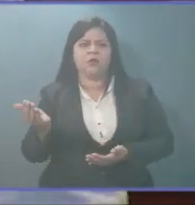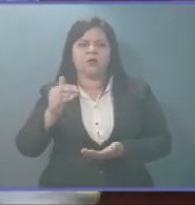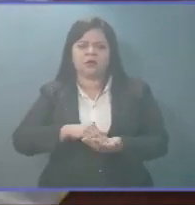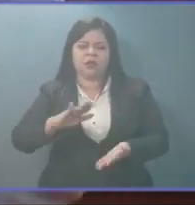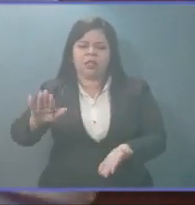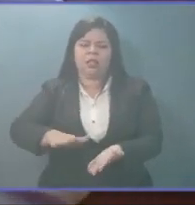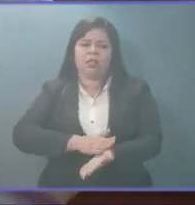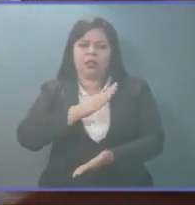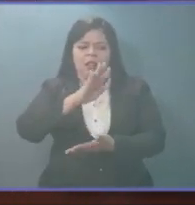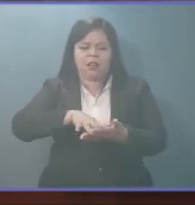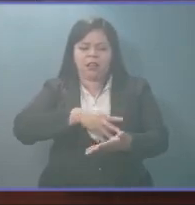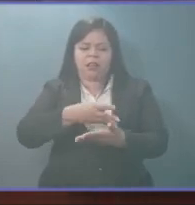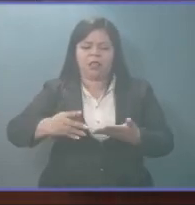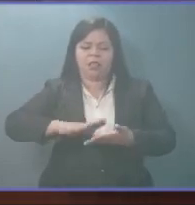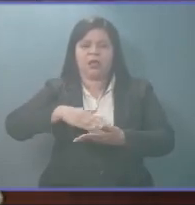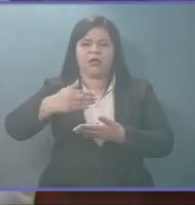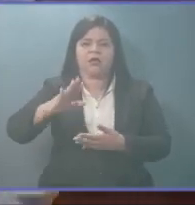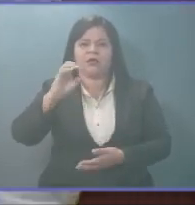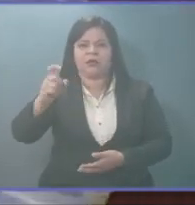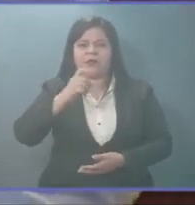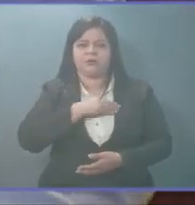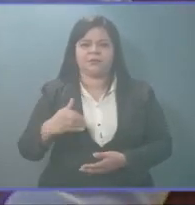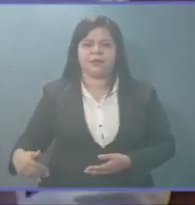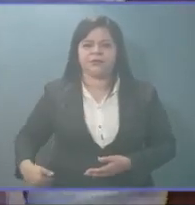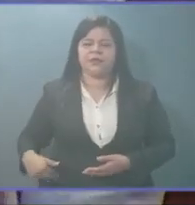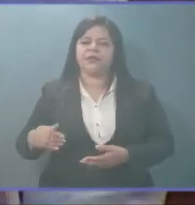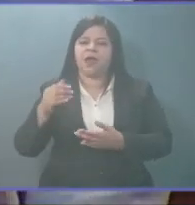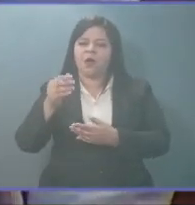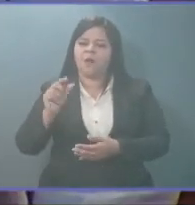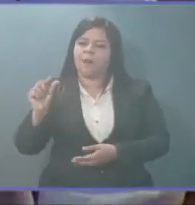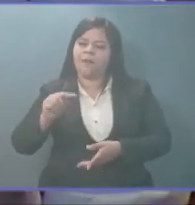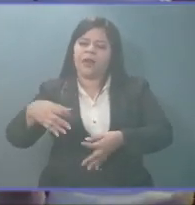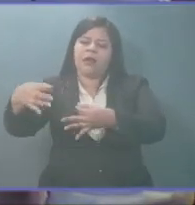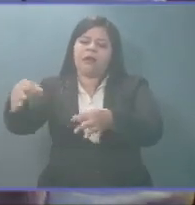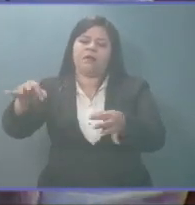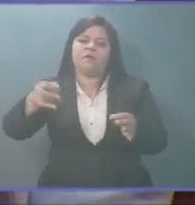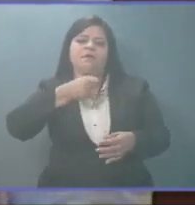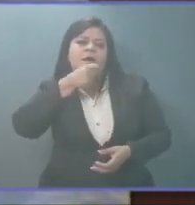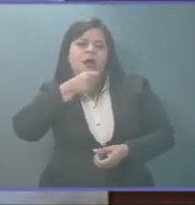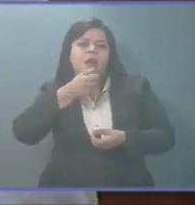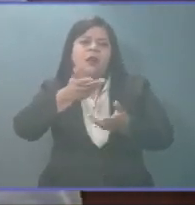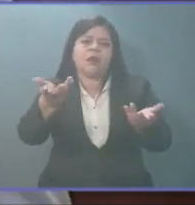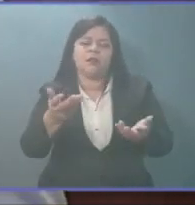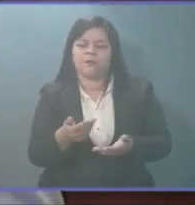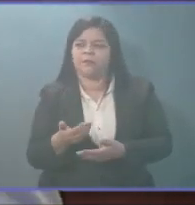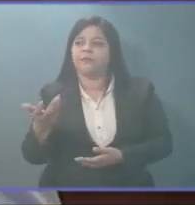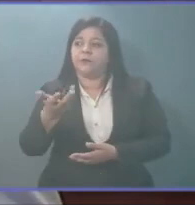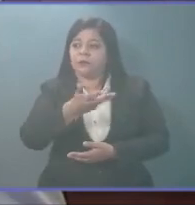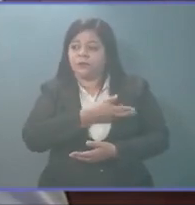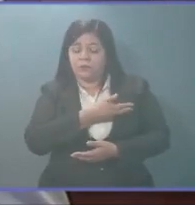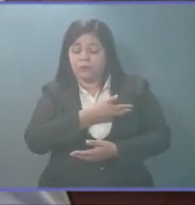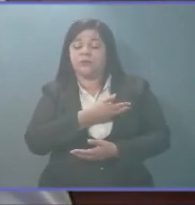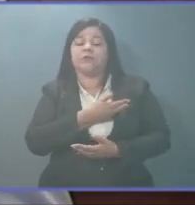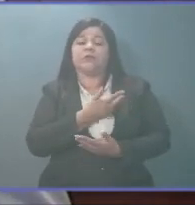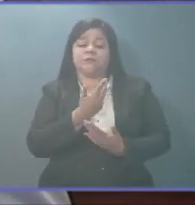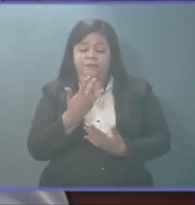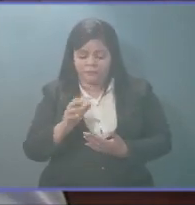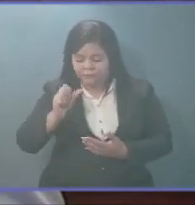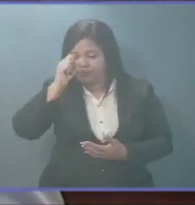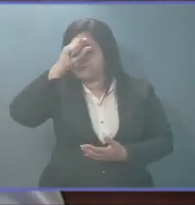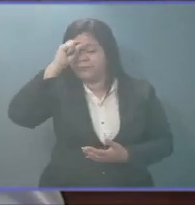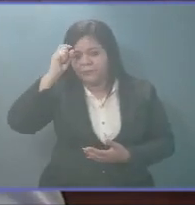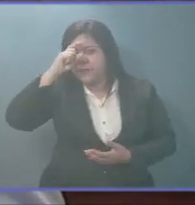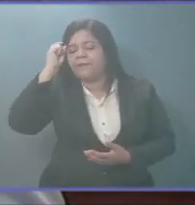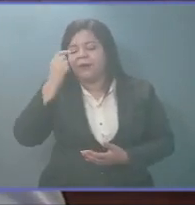imprimiendo calendarios de expresidentes y prestando papelería para proselitismo político. Nosotros, en cambio, sí trabajamos en lo